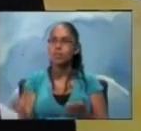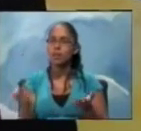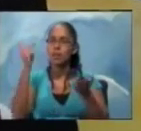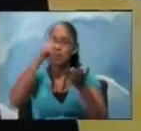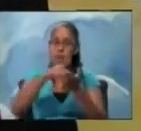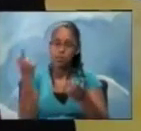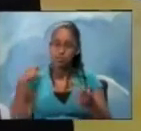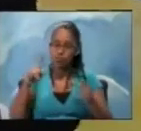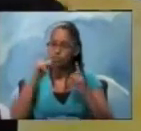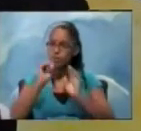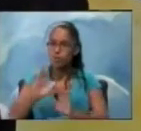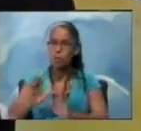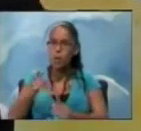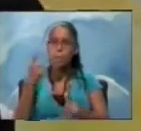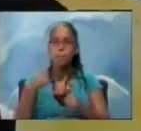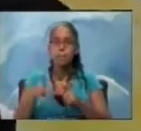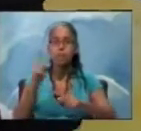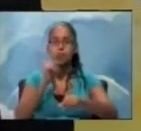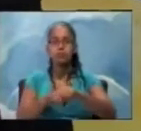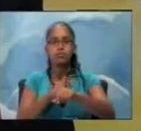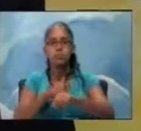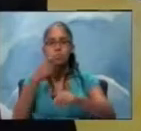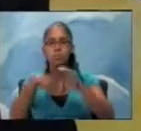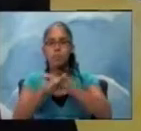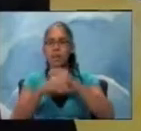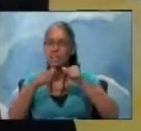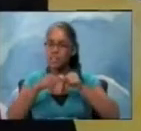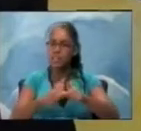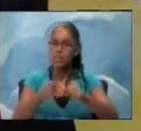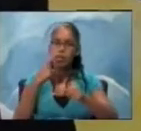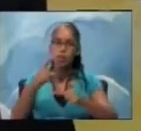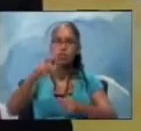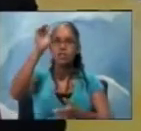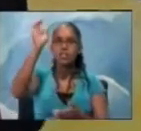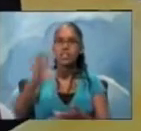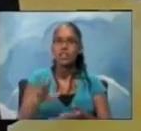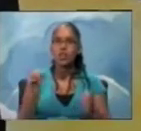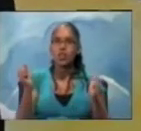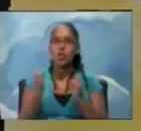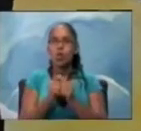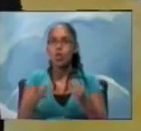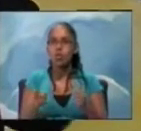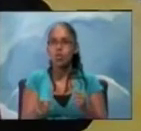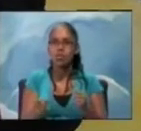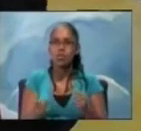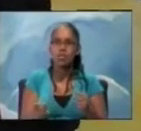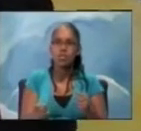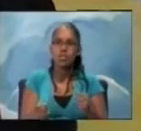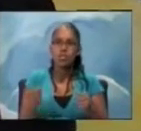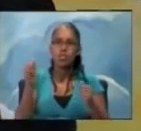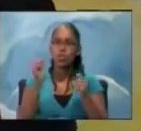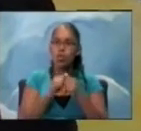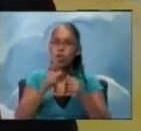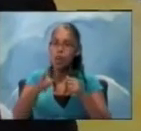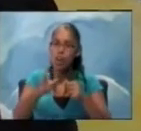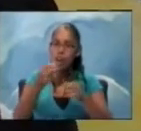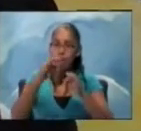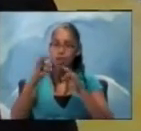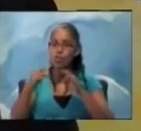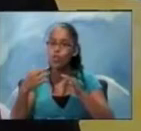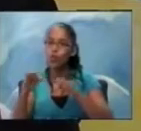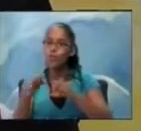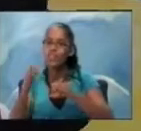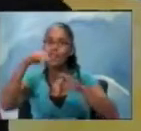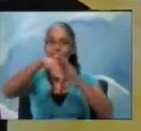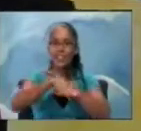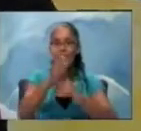tener opositores, pero los opositores van a salir, como dice el doctor Puerta, como sale el perro, con la cola entre las piernas. ¿Por